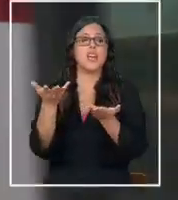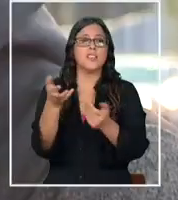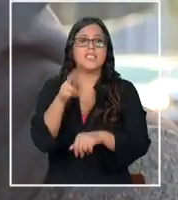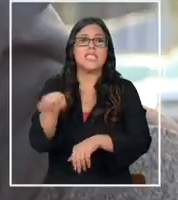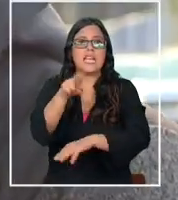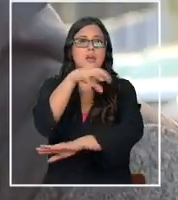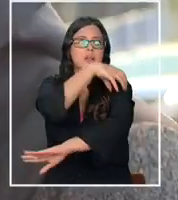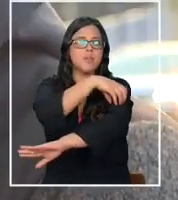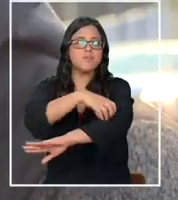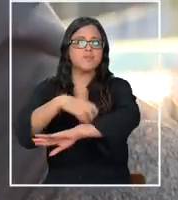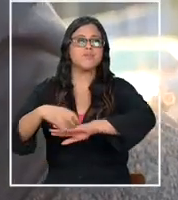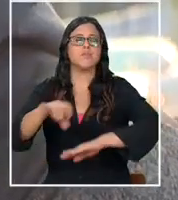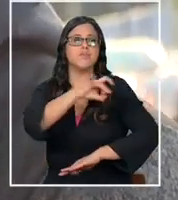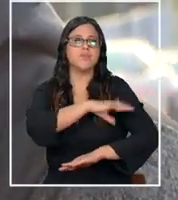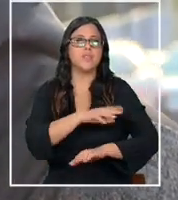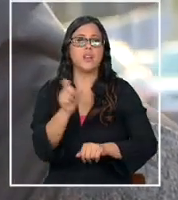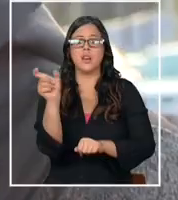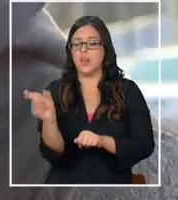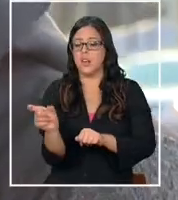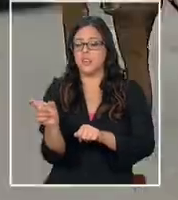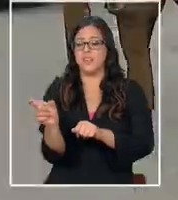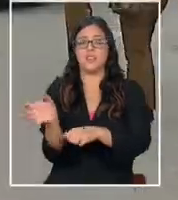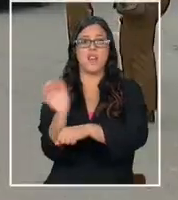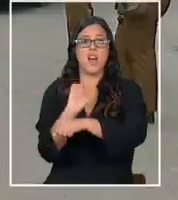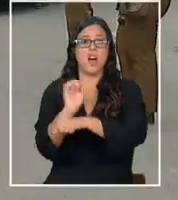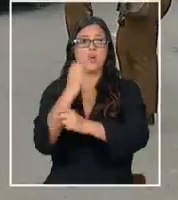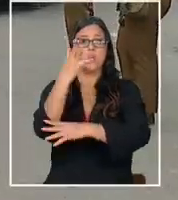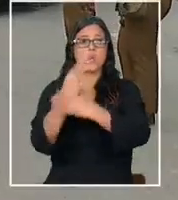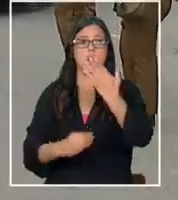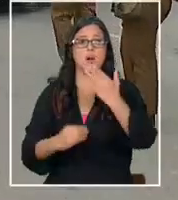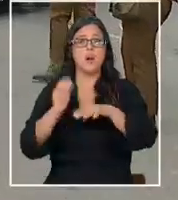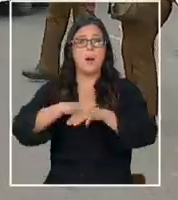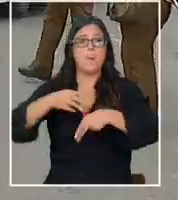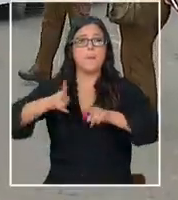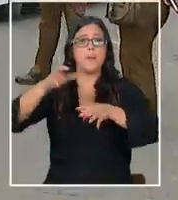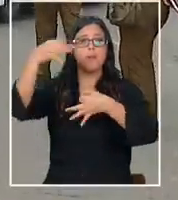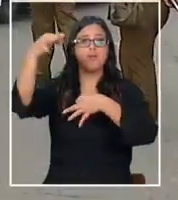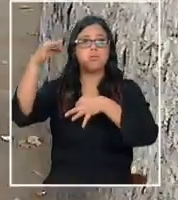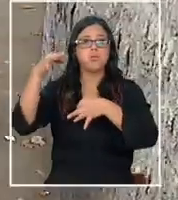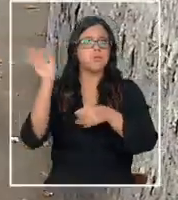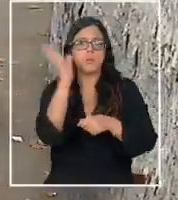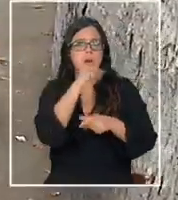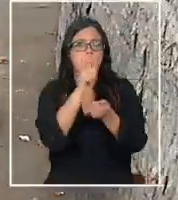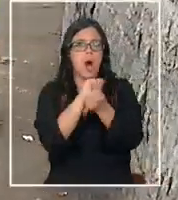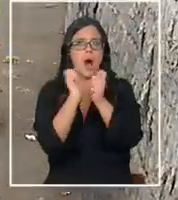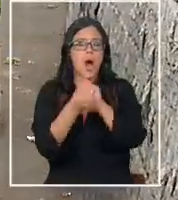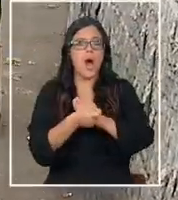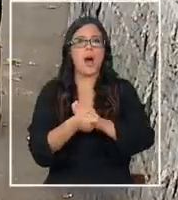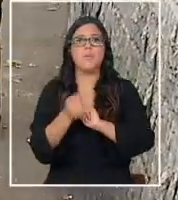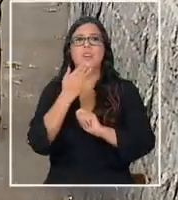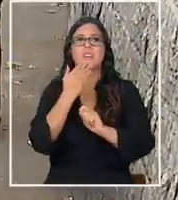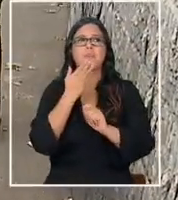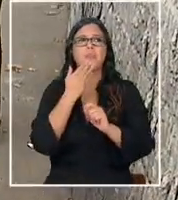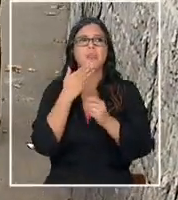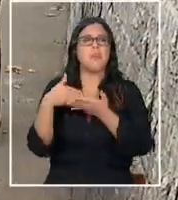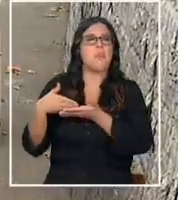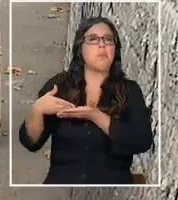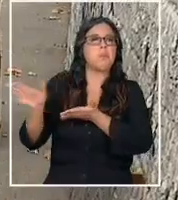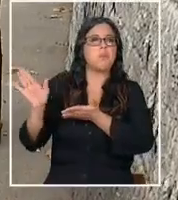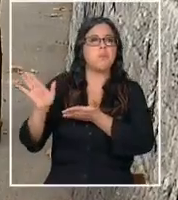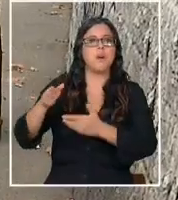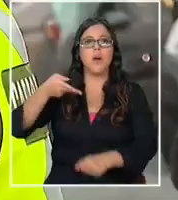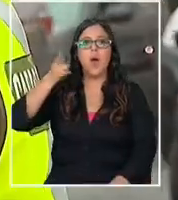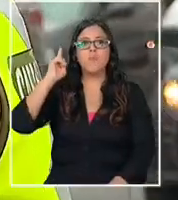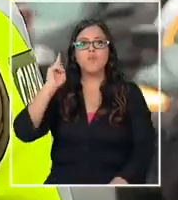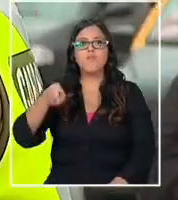ancho del país. Licencias de conducir vencidas, permisos de circulación no renovados y caso omiso a la